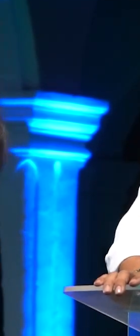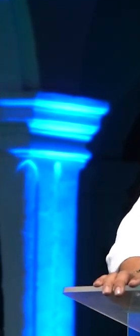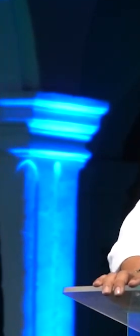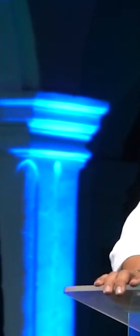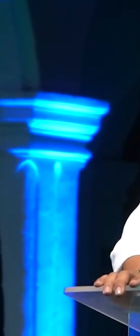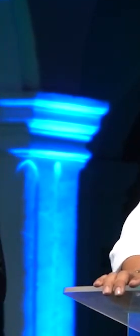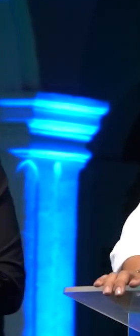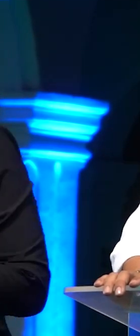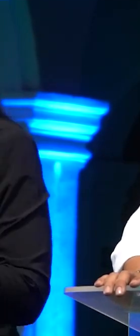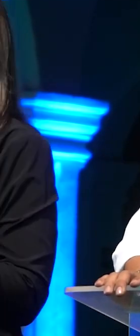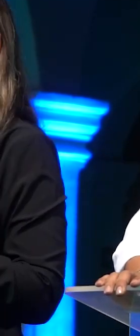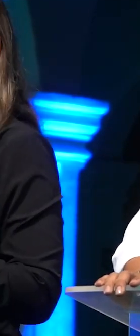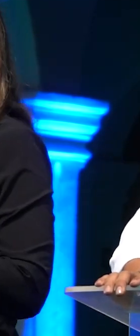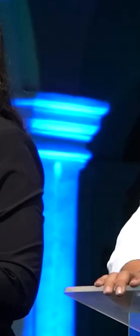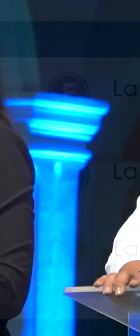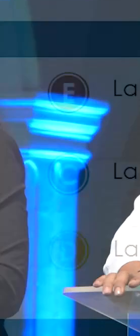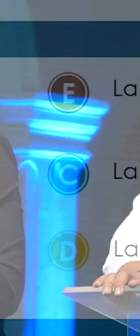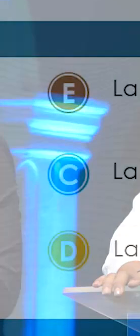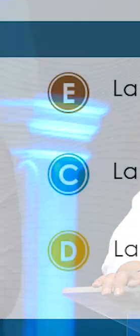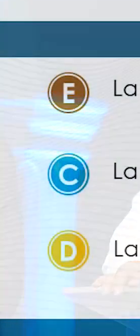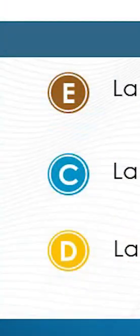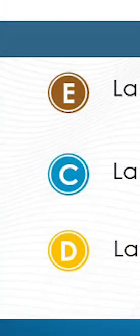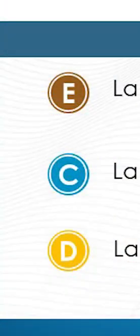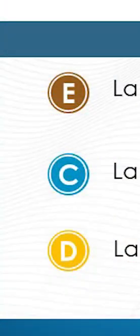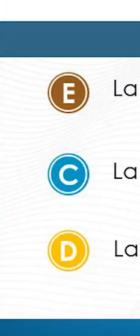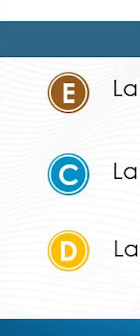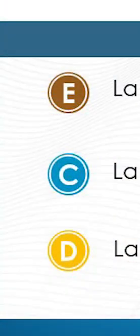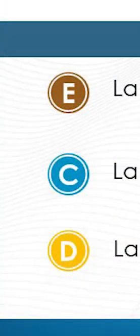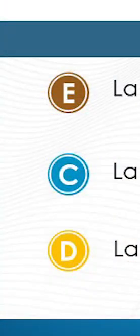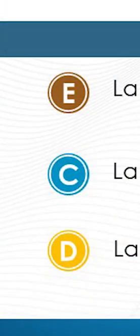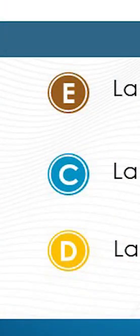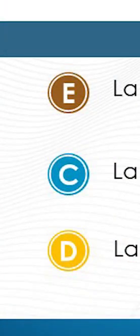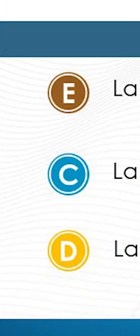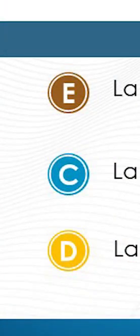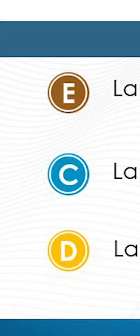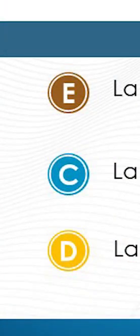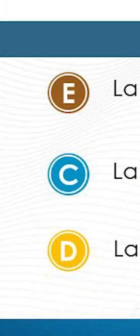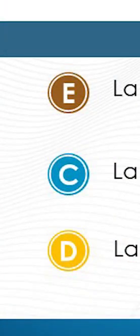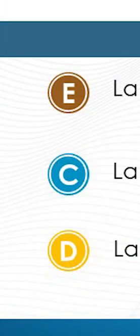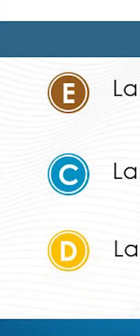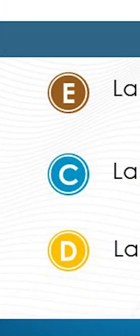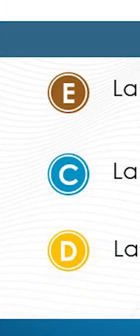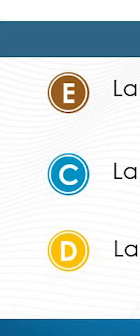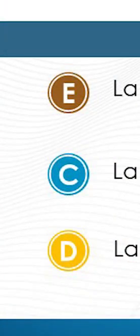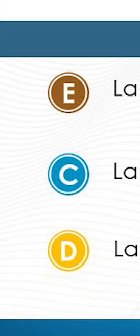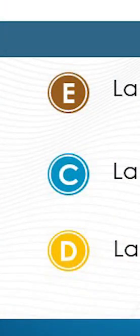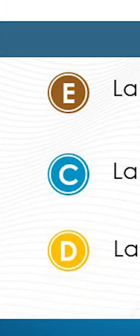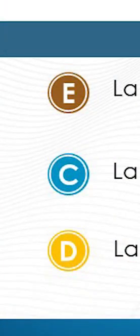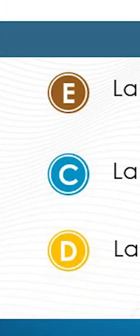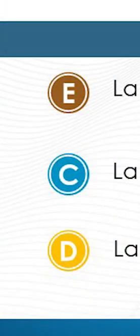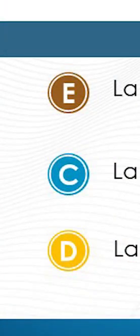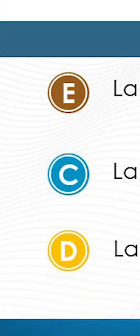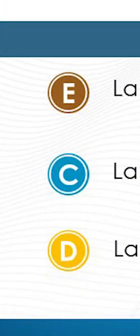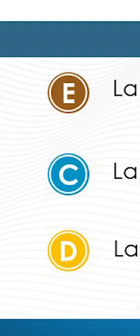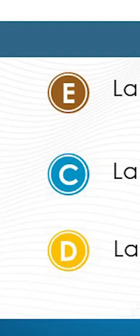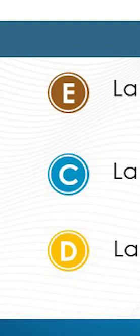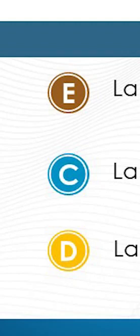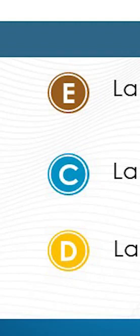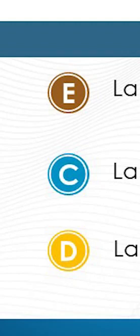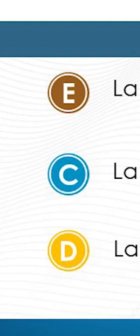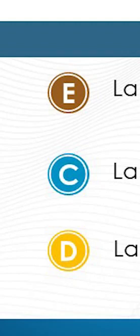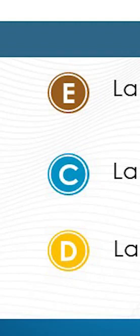La acreditación de la universidad con perfil emprendedor, que la única en Colombia es la Universidad de AN, que la obtuvo. La acreditación con